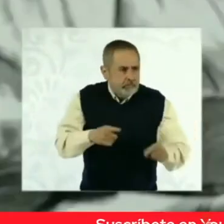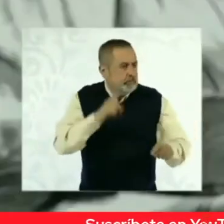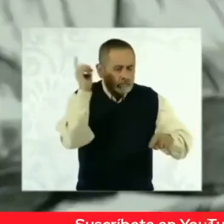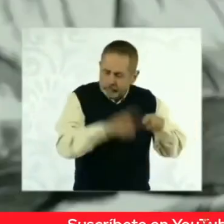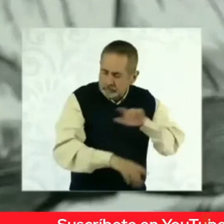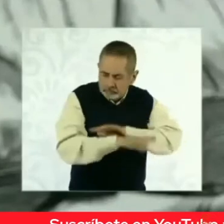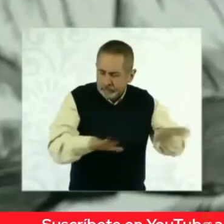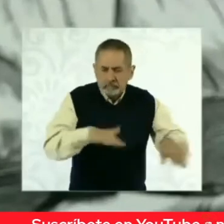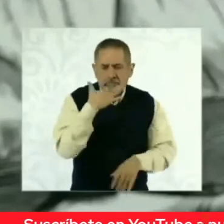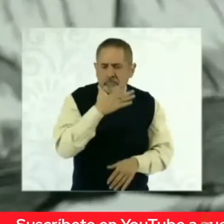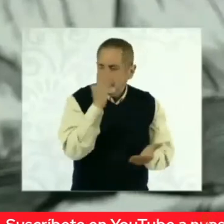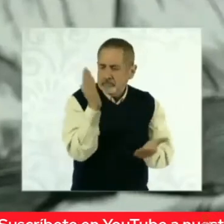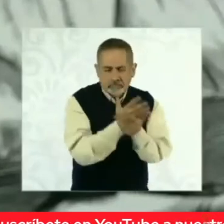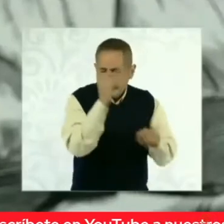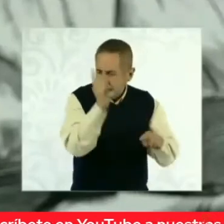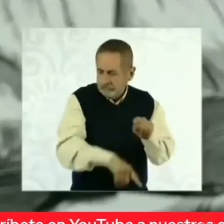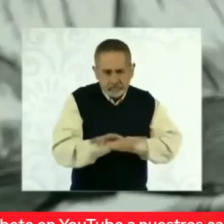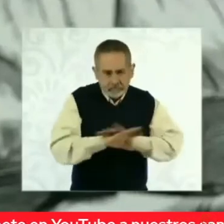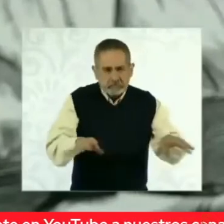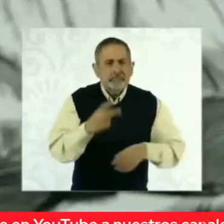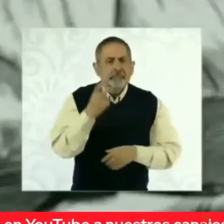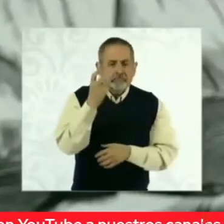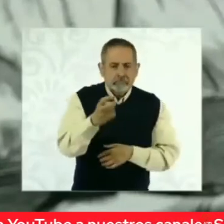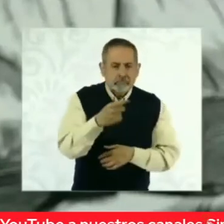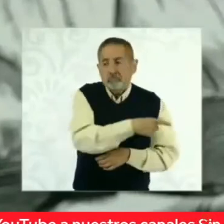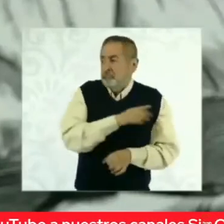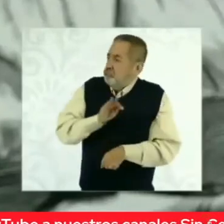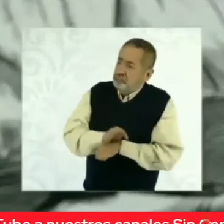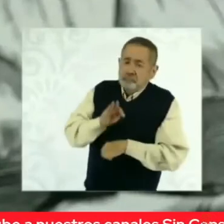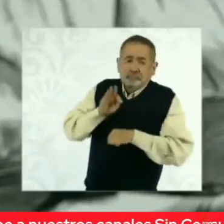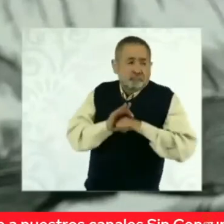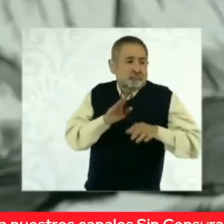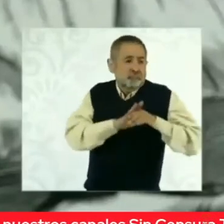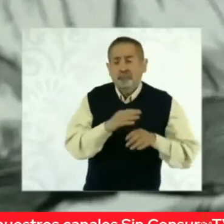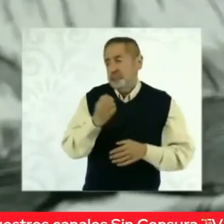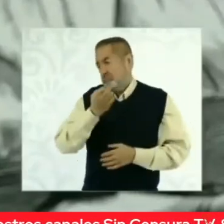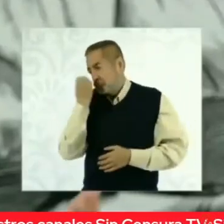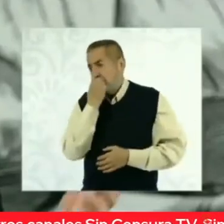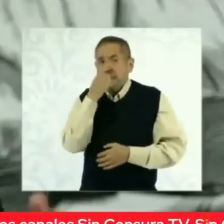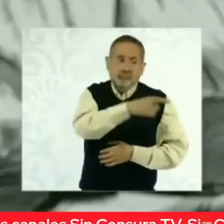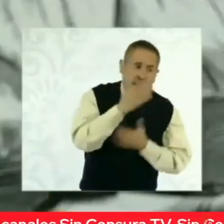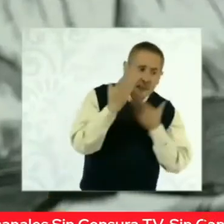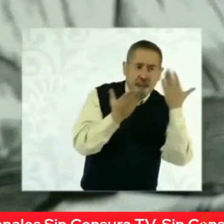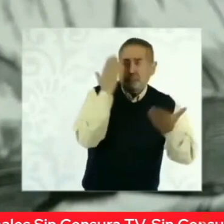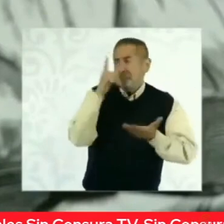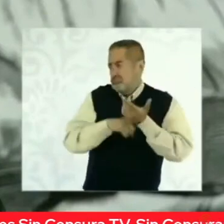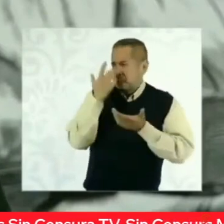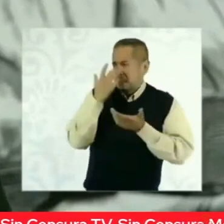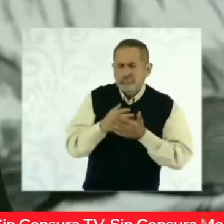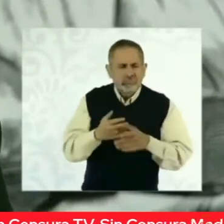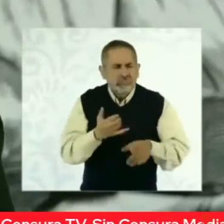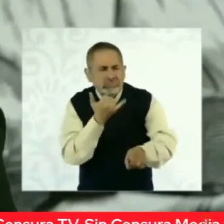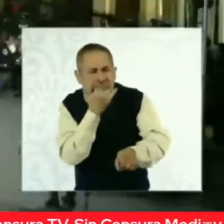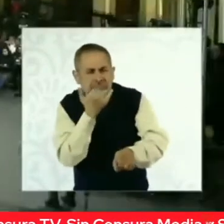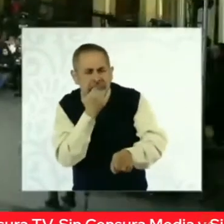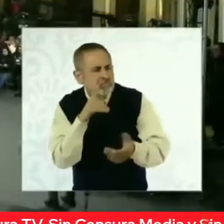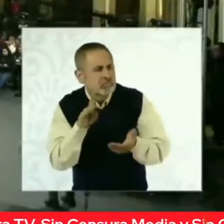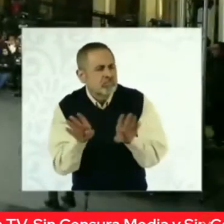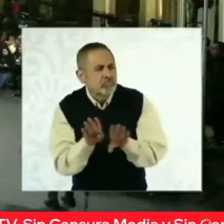es con esa corrupción. Entonces, se defiende mucho la carrera judicial. ¿Y cómo explican entonces